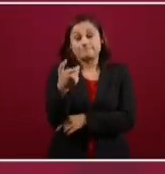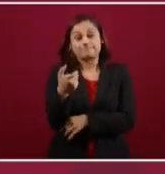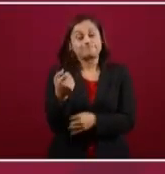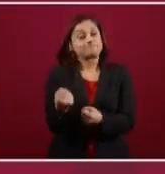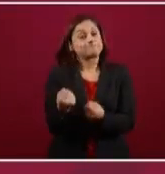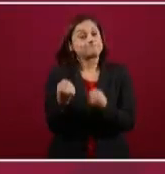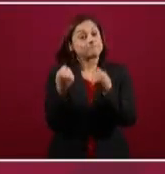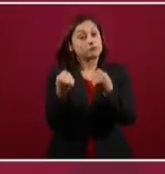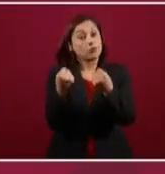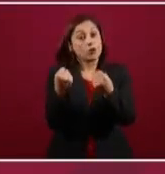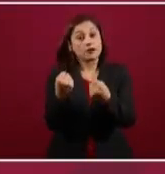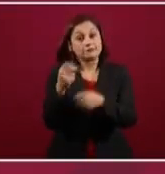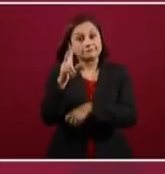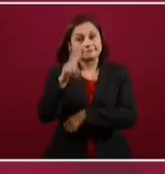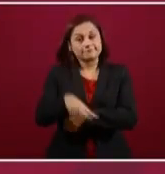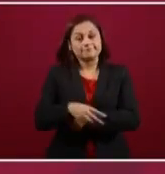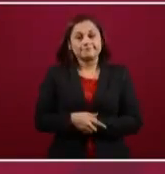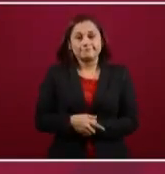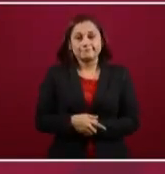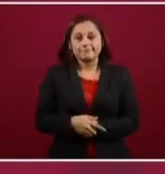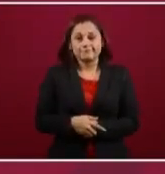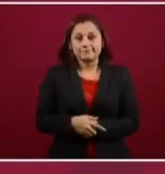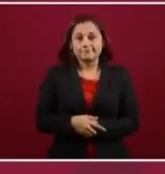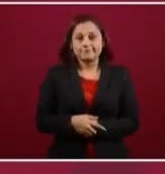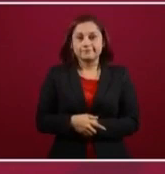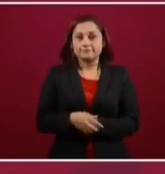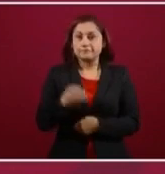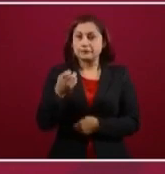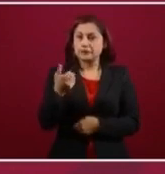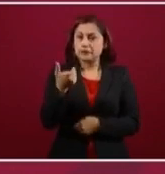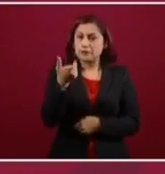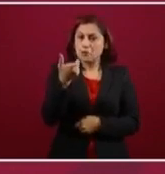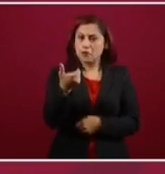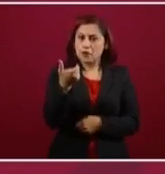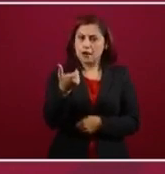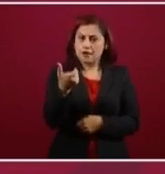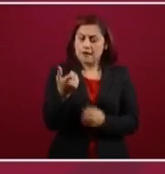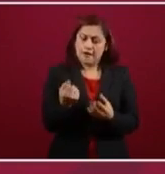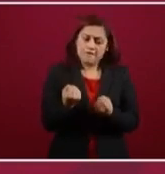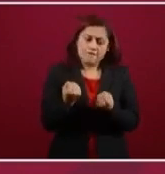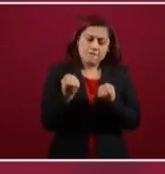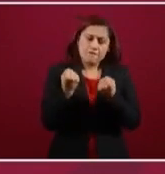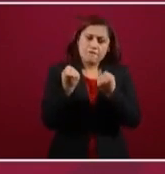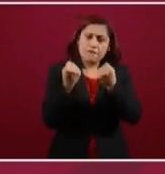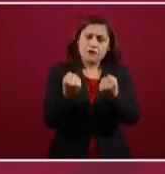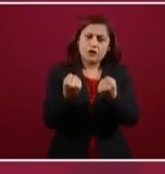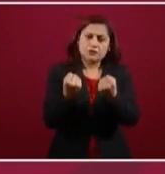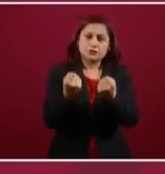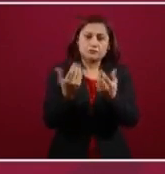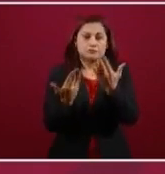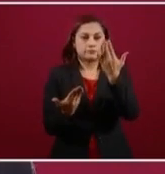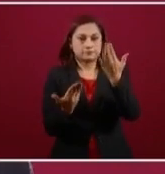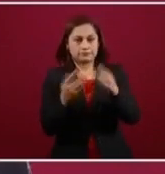es la moneda que más se ha fortalecido en el mundo con relación al dólar